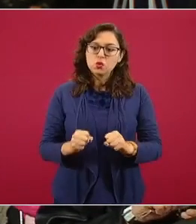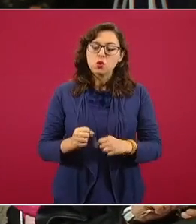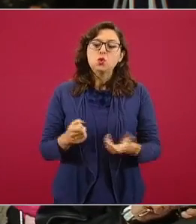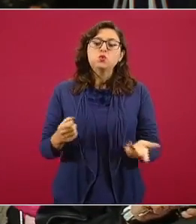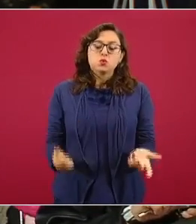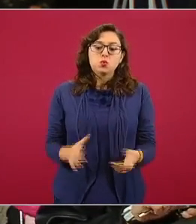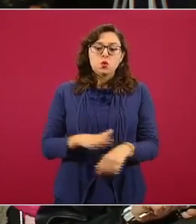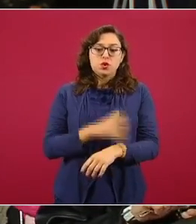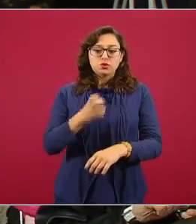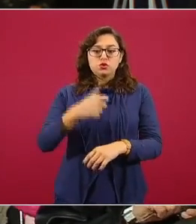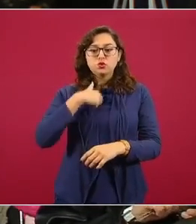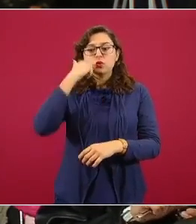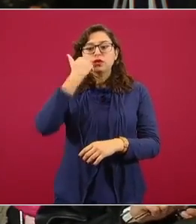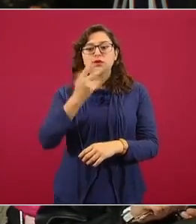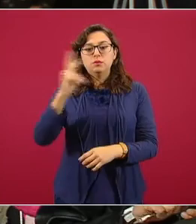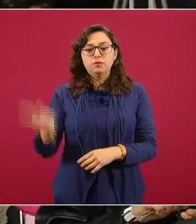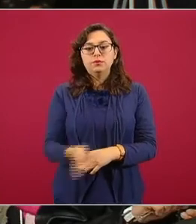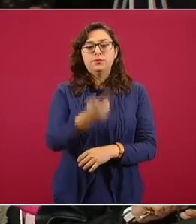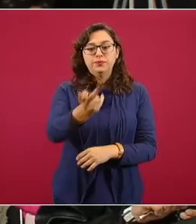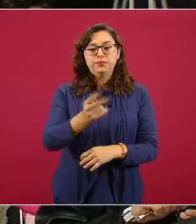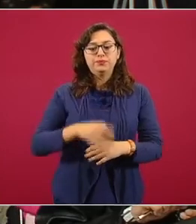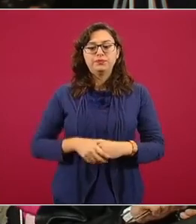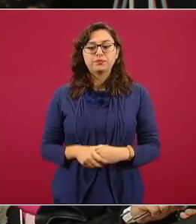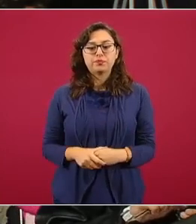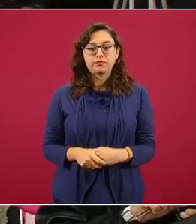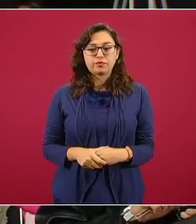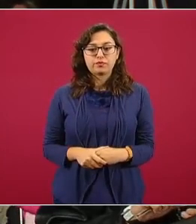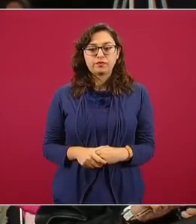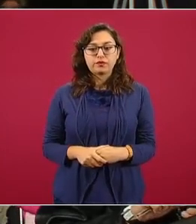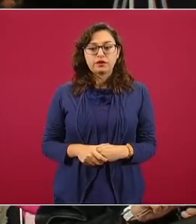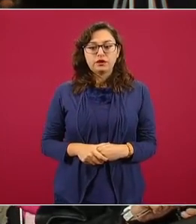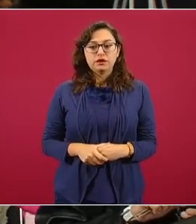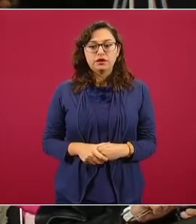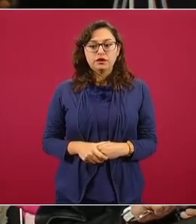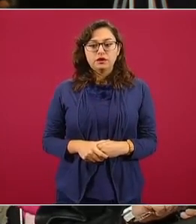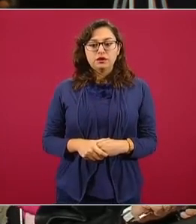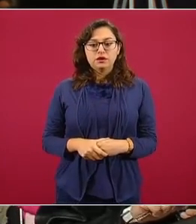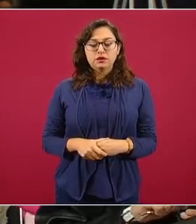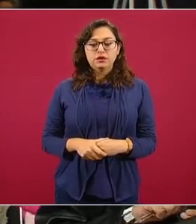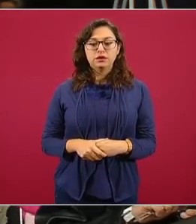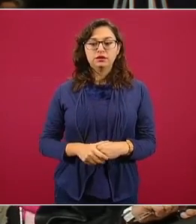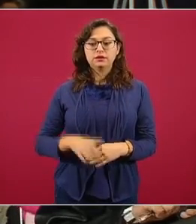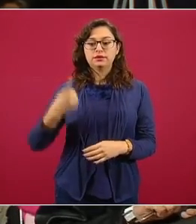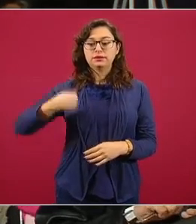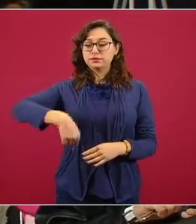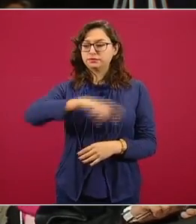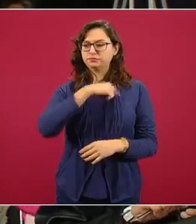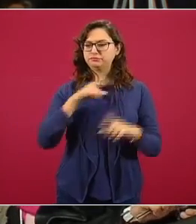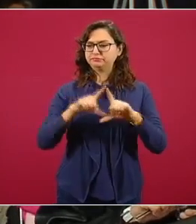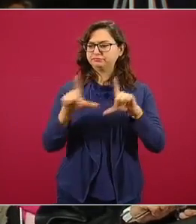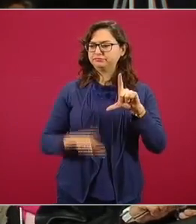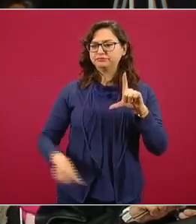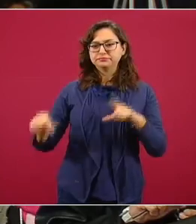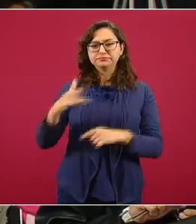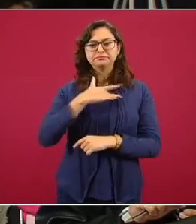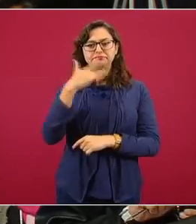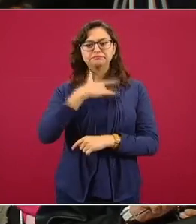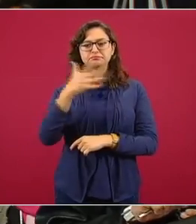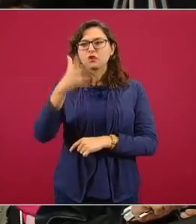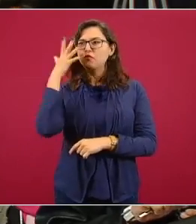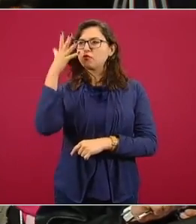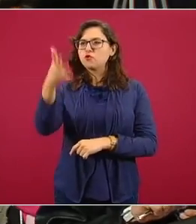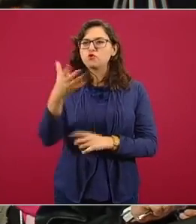específico sobre el particular es, ¿qué clase de expectativa nos plantea esto como país ante, usted lo mencionaba